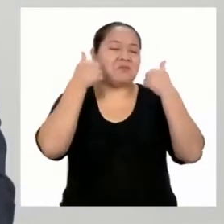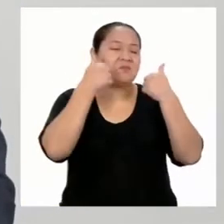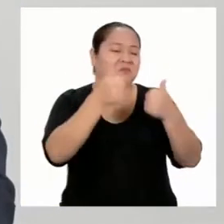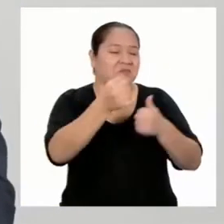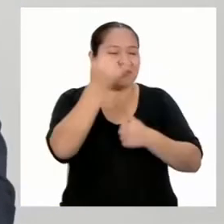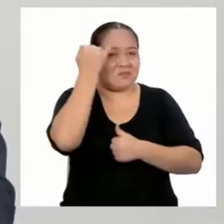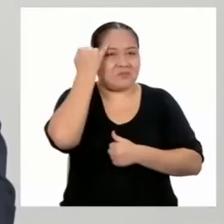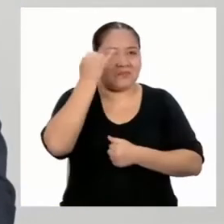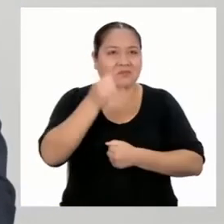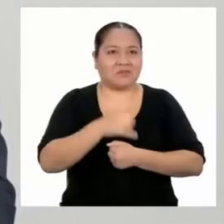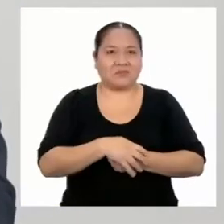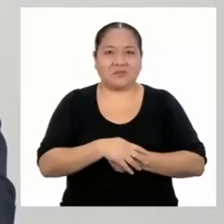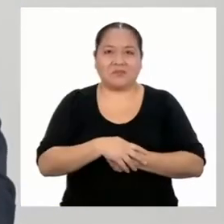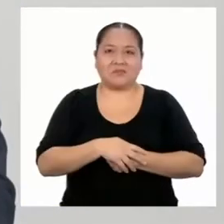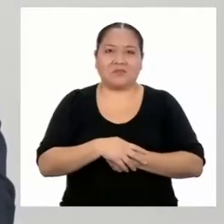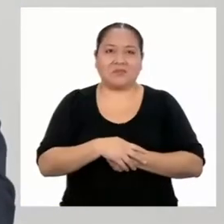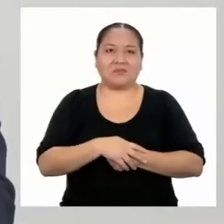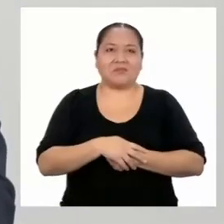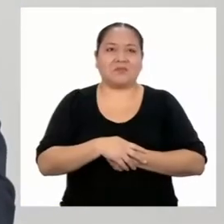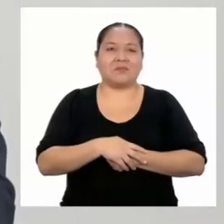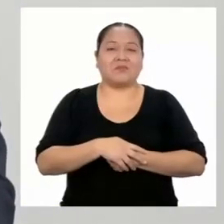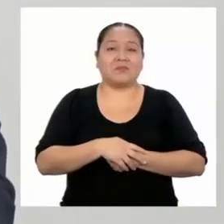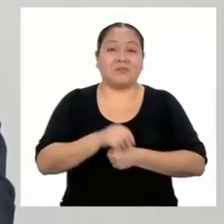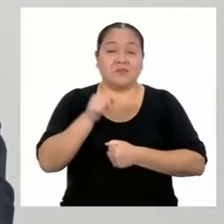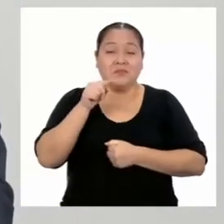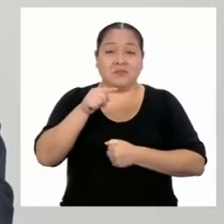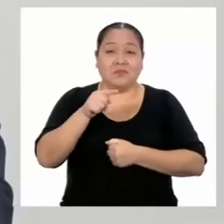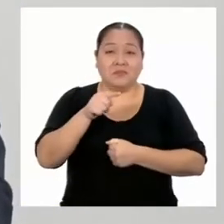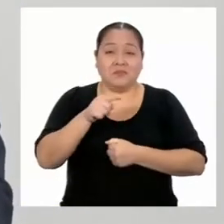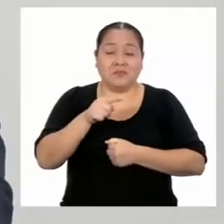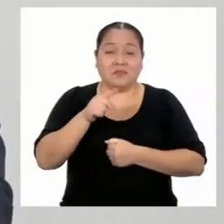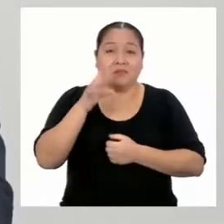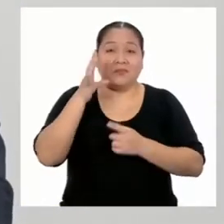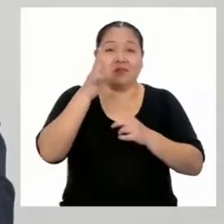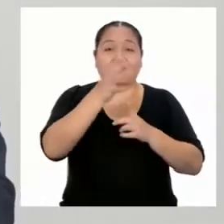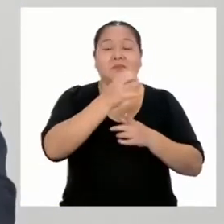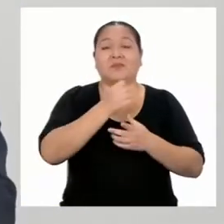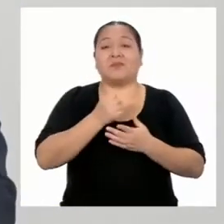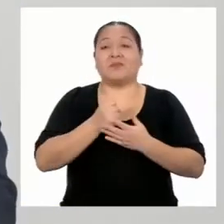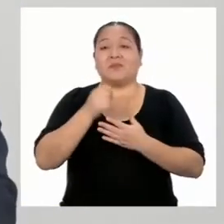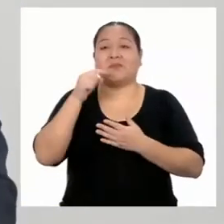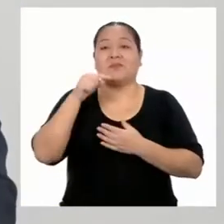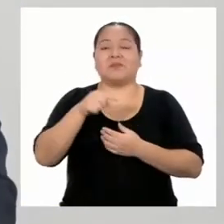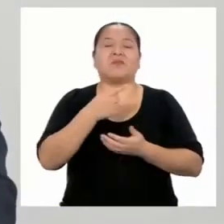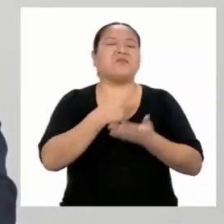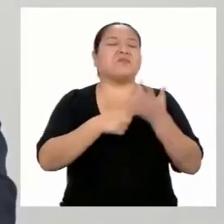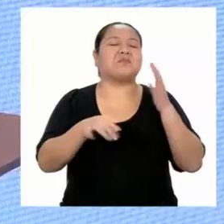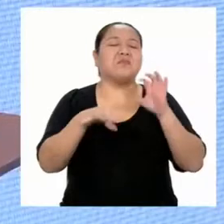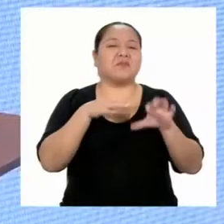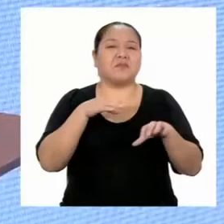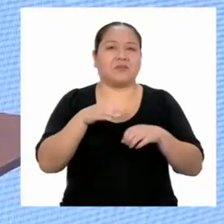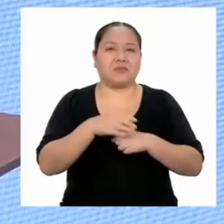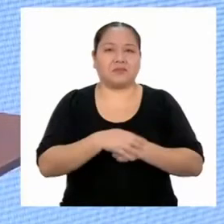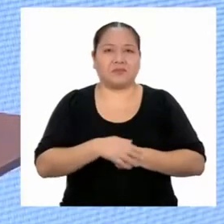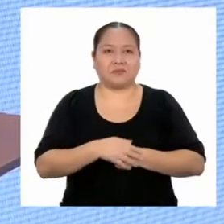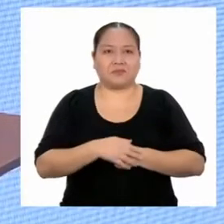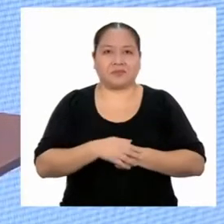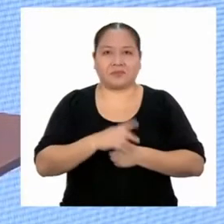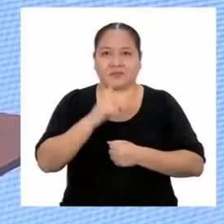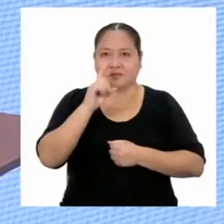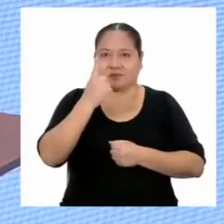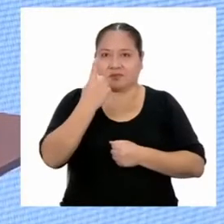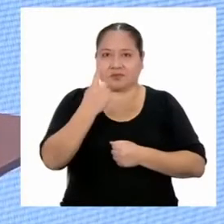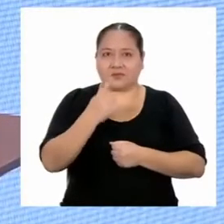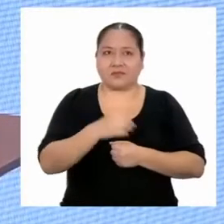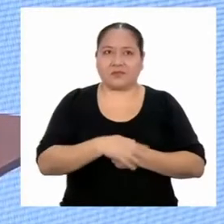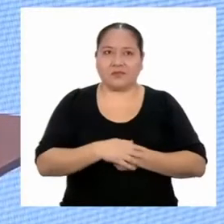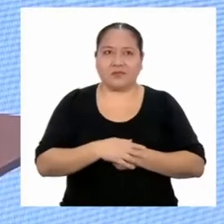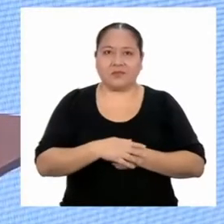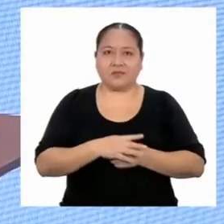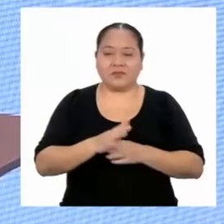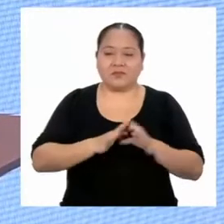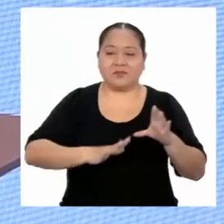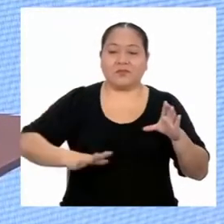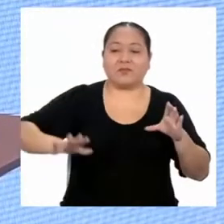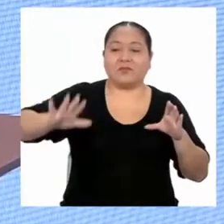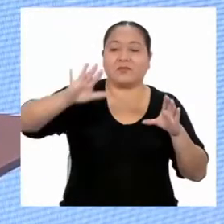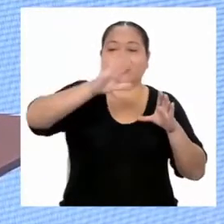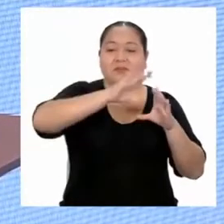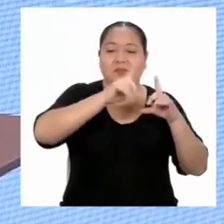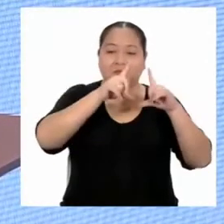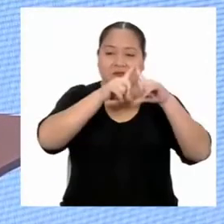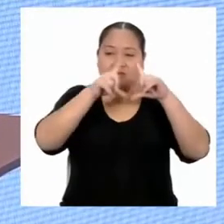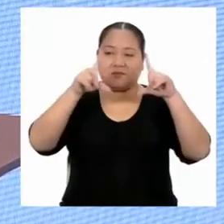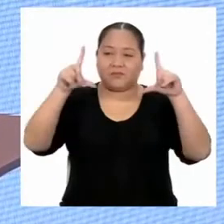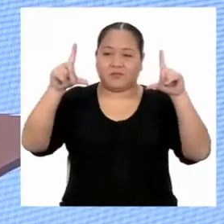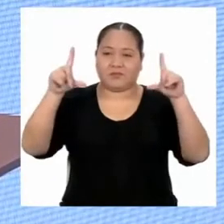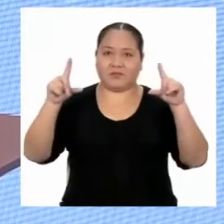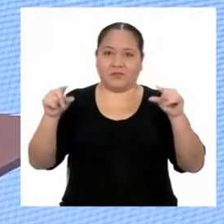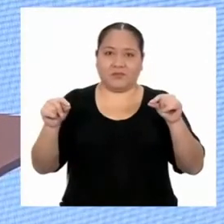idea! ¿Por qué no? Para lograr eso, ¿qué debemos hacer entonces? Primero, como todo el terreno tiene forma